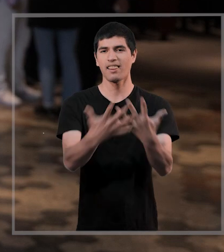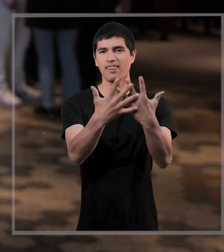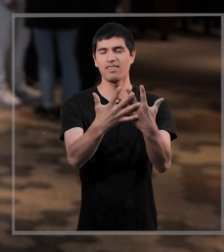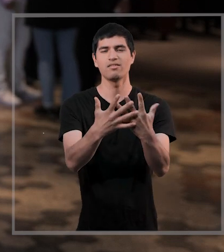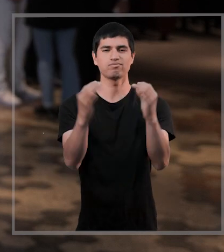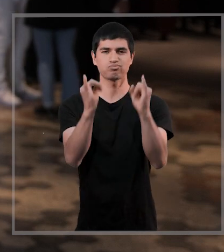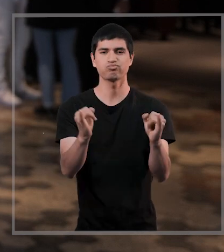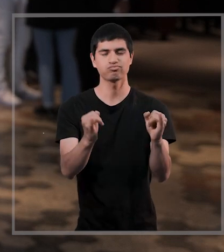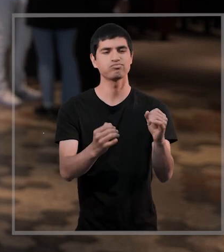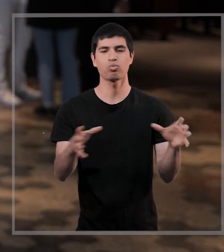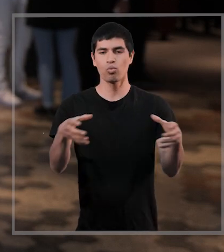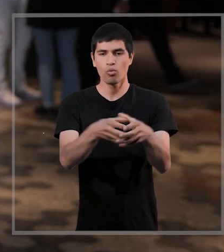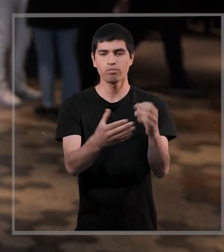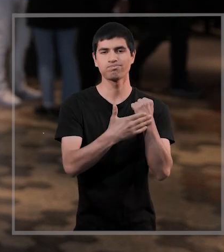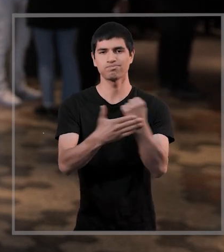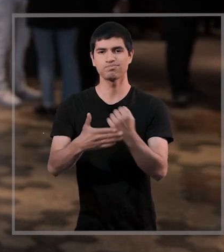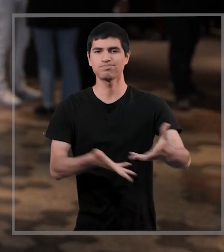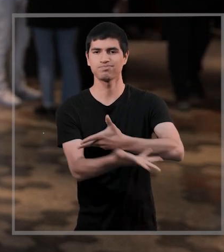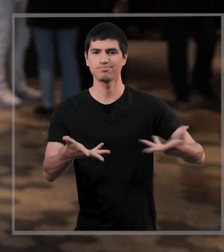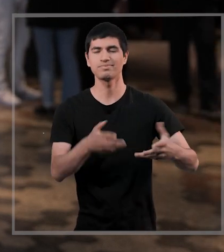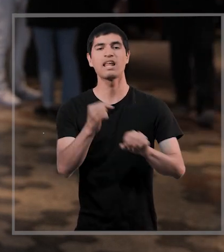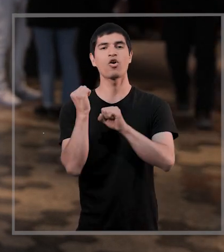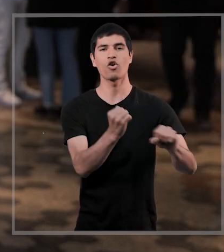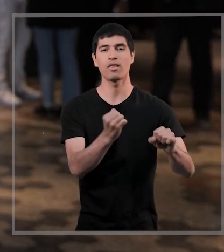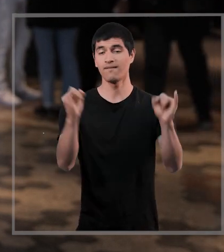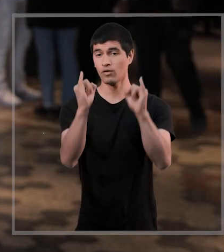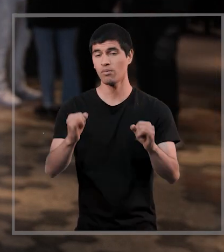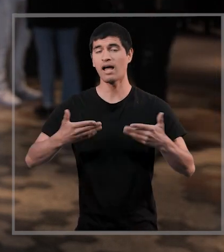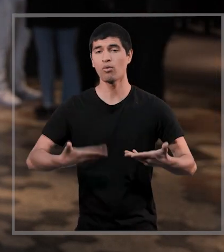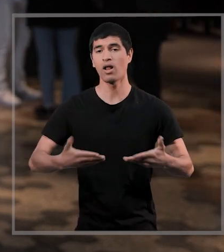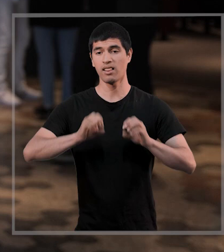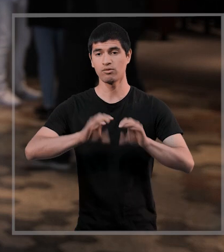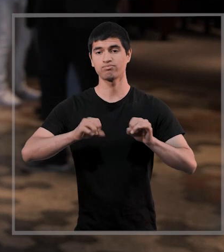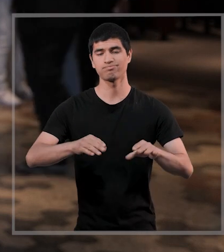trabaje de manera cooperativa. Cosa que va en contra de la forma actual de la